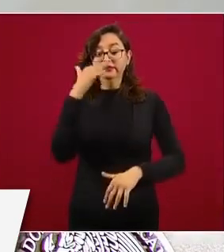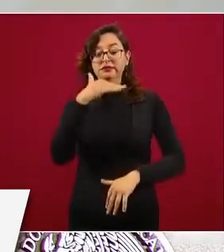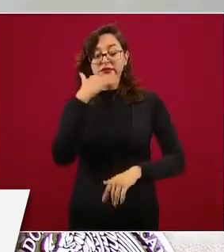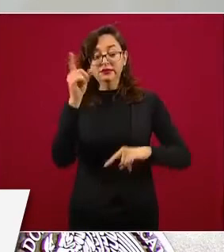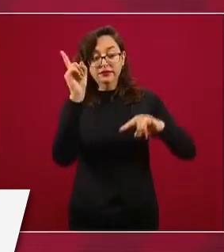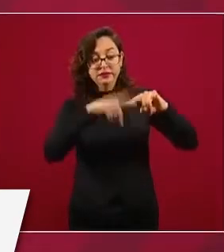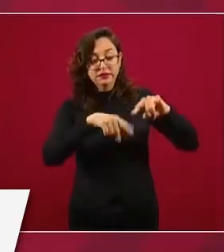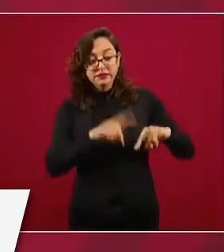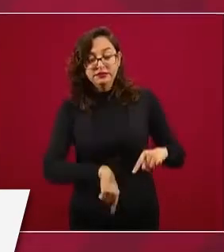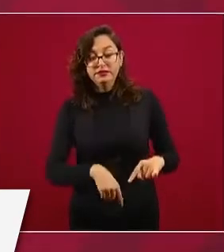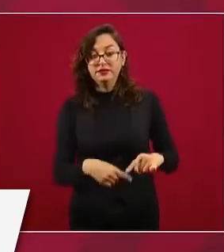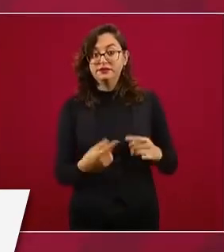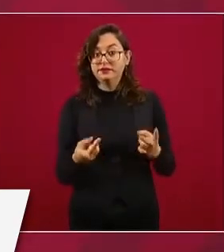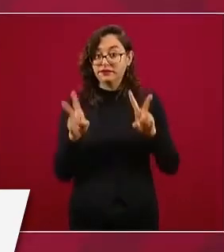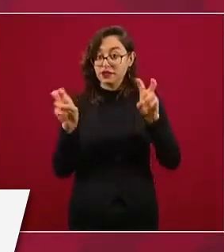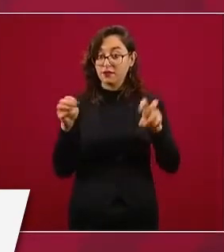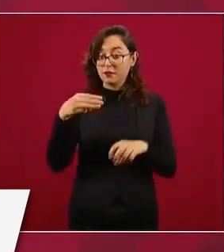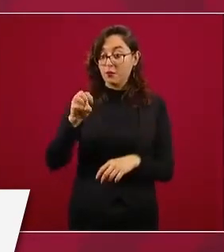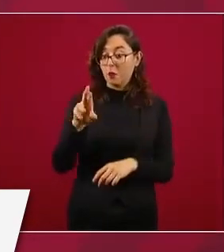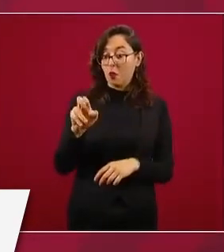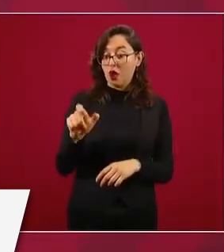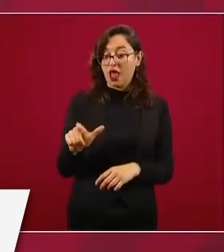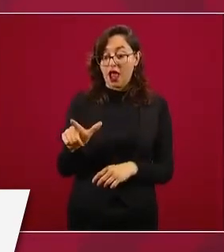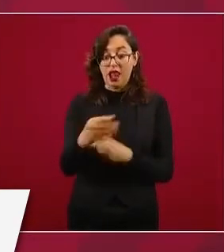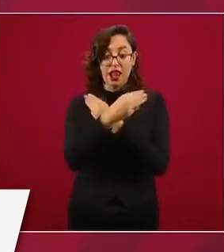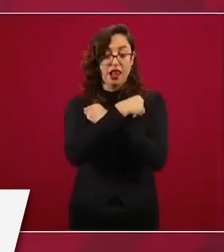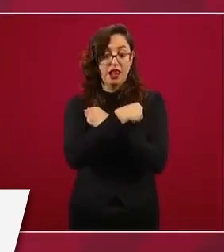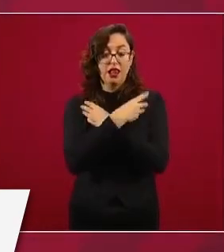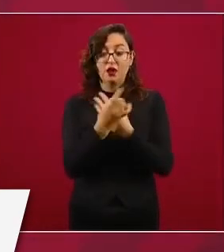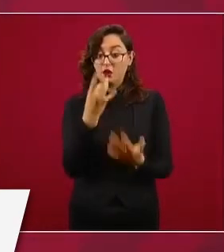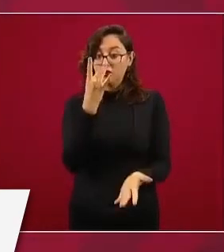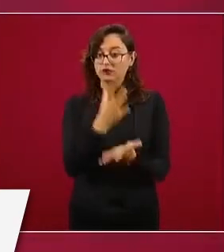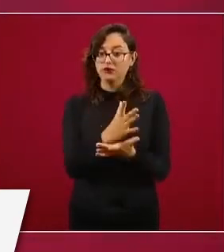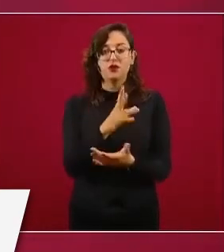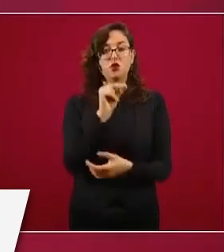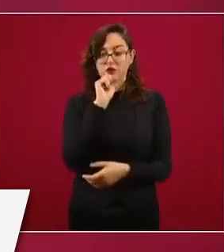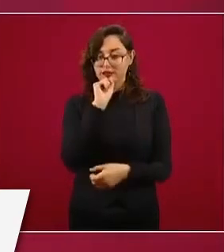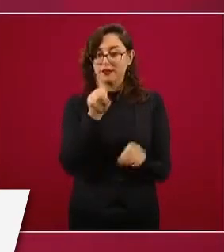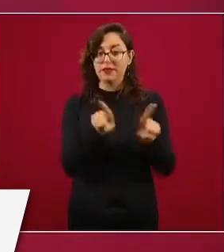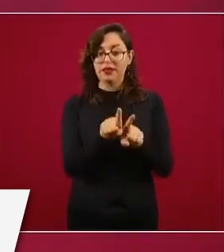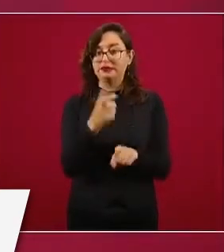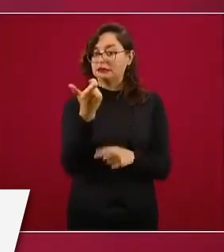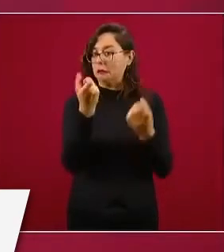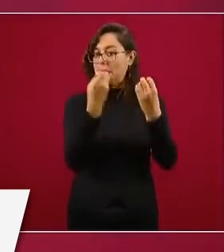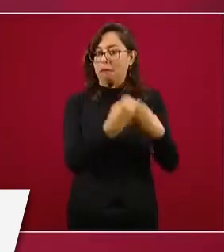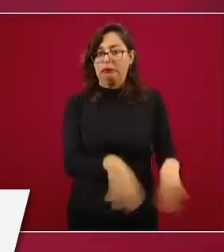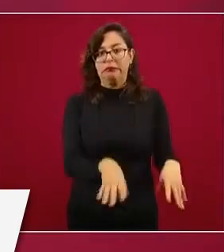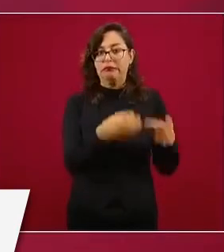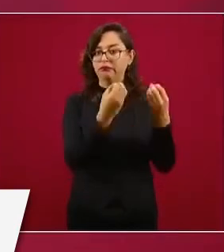moral, es que es mucho el dinero que se va por el caño de la corrupción.